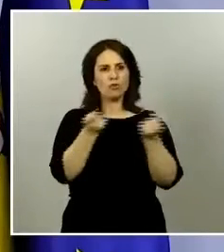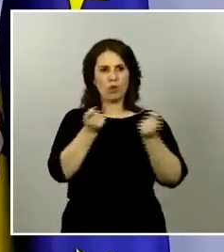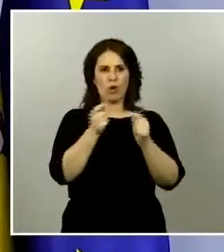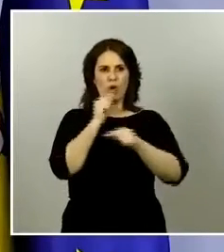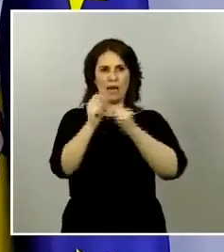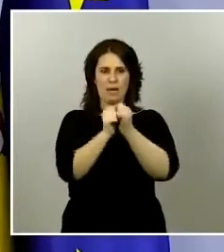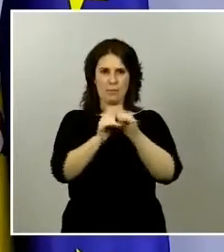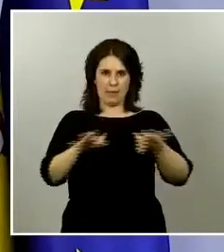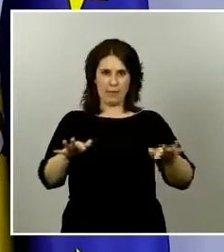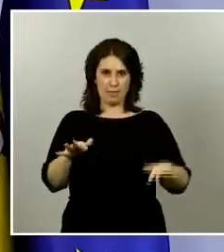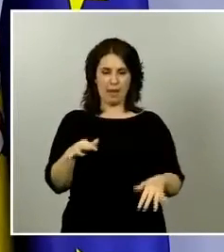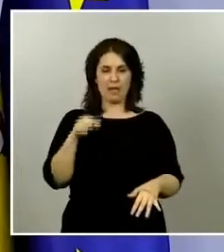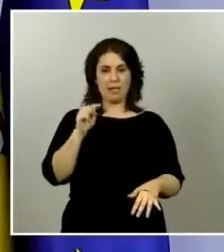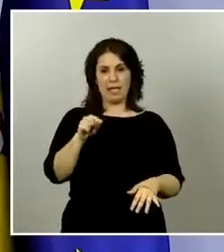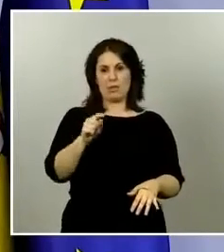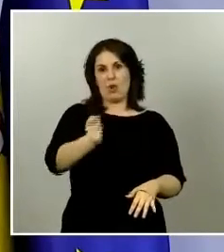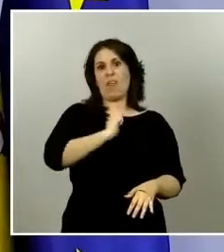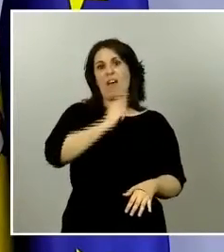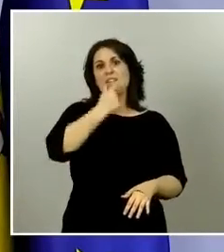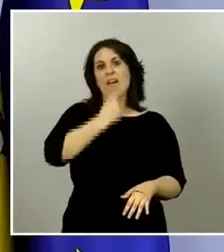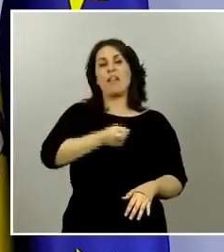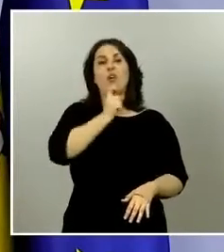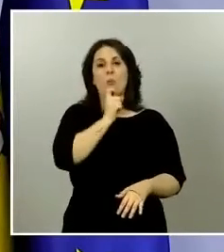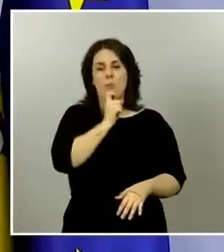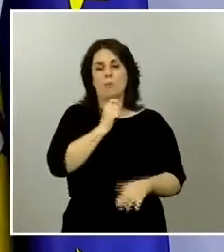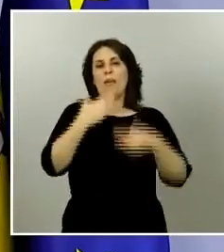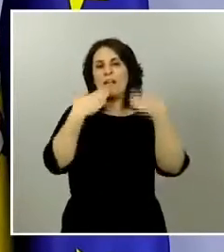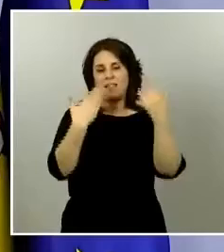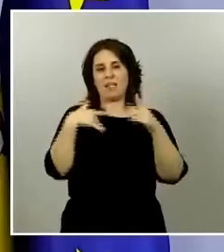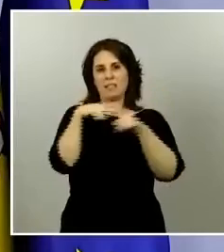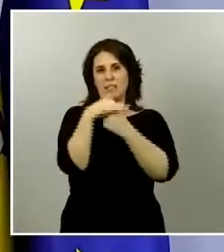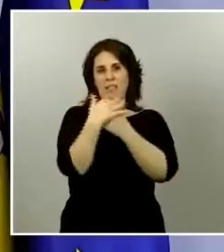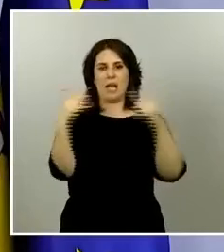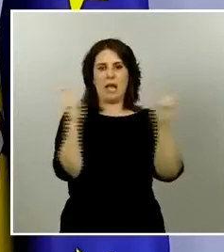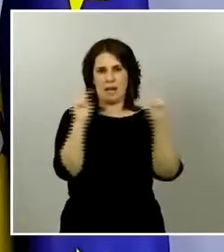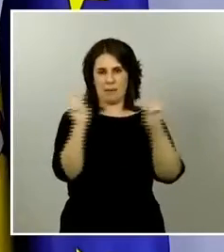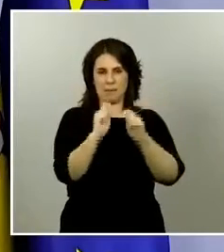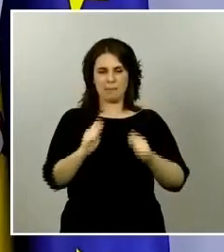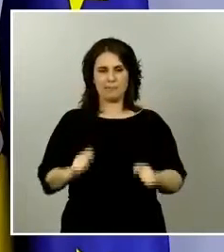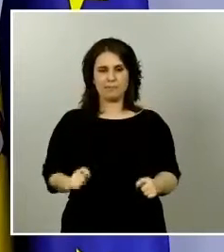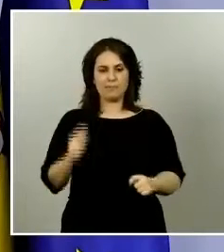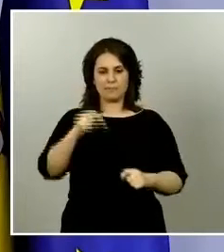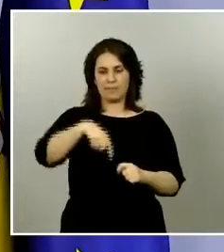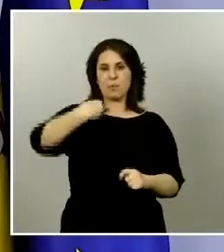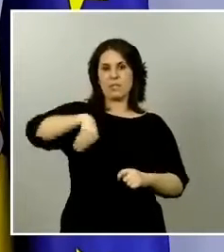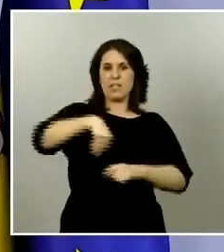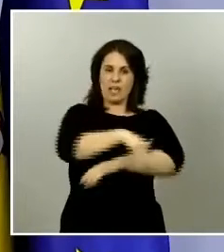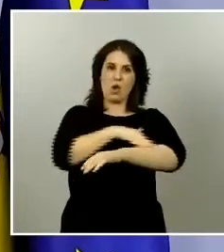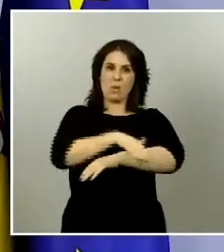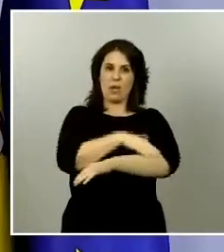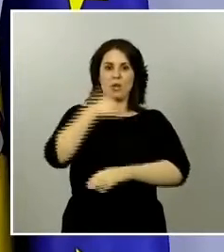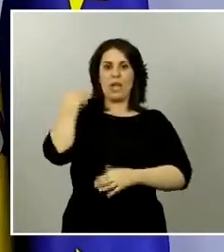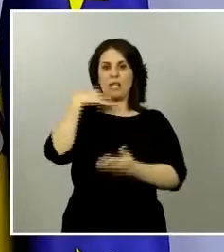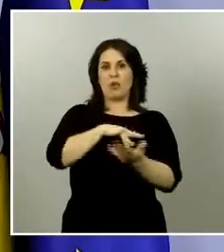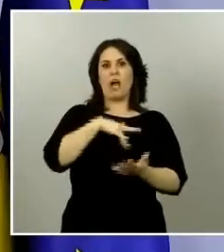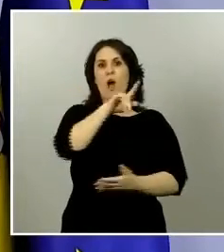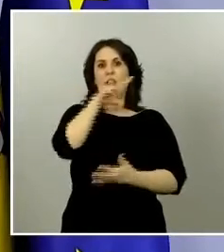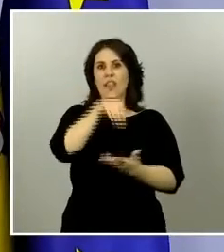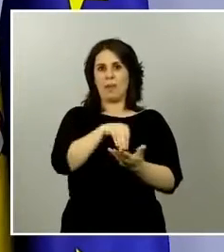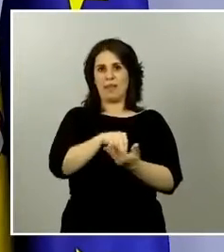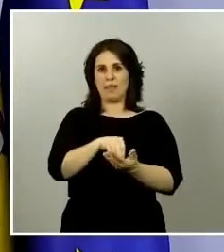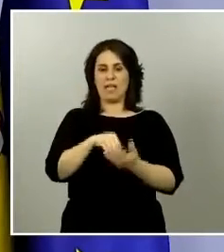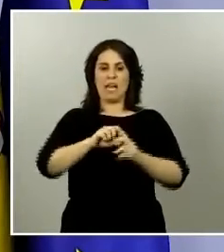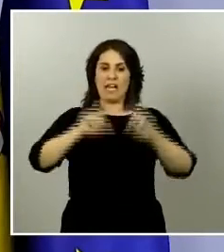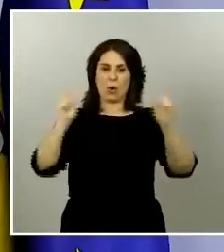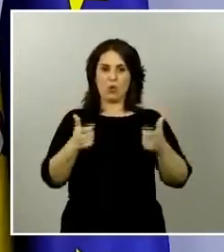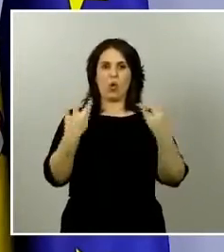importante seguir manteniendo un control sobre la epidemia y esto nos lo facilita el decreto de estado de alarma. Por cierto, hoy el presidente del Gobierno, en el